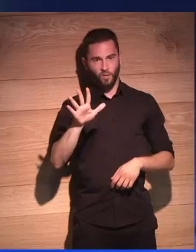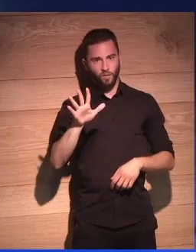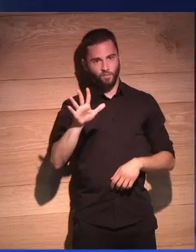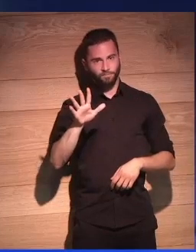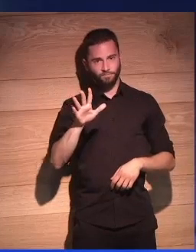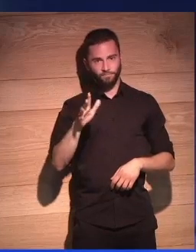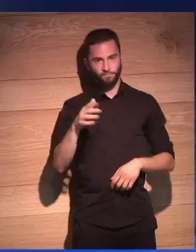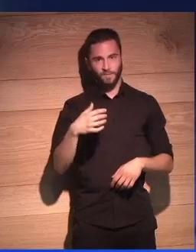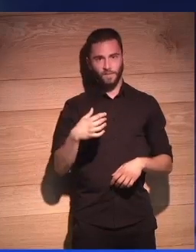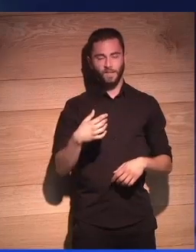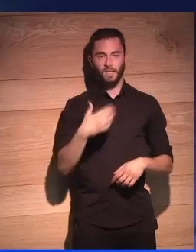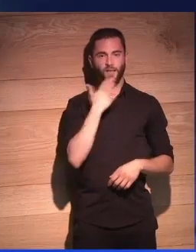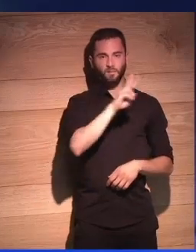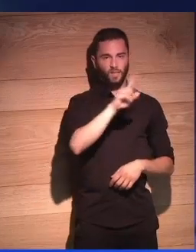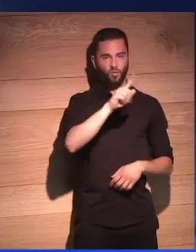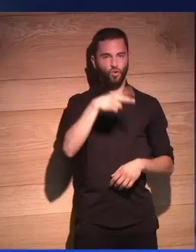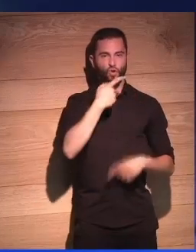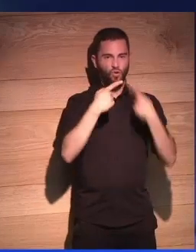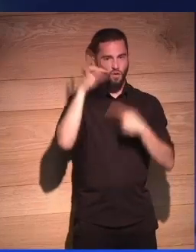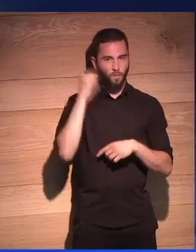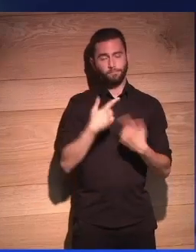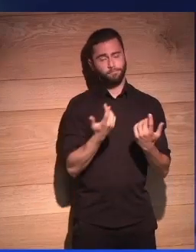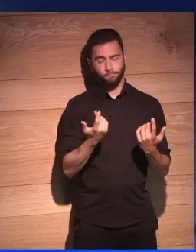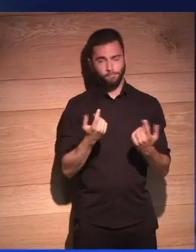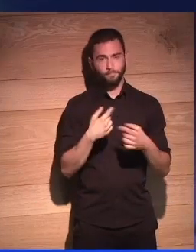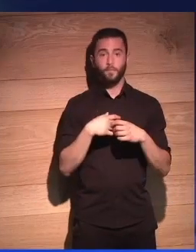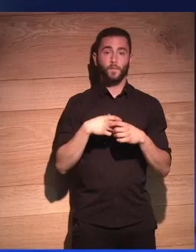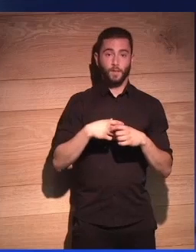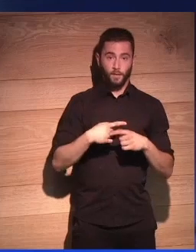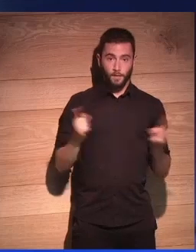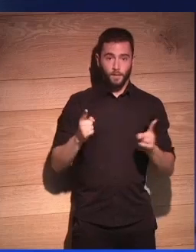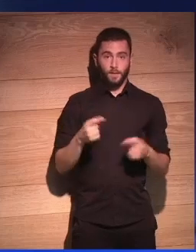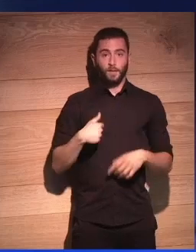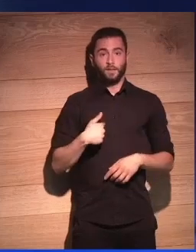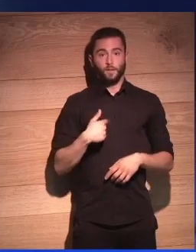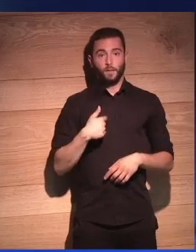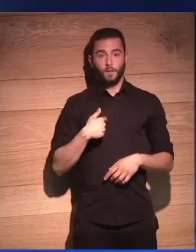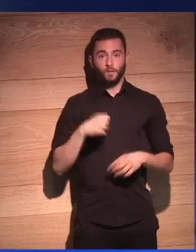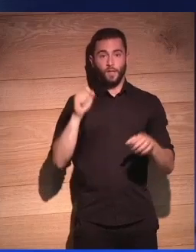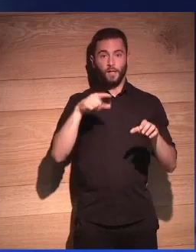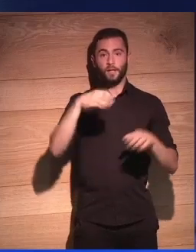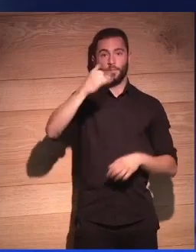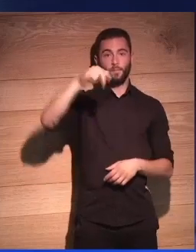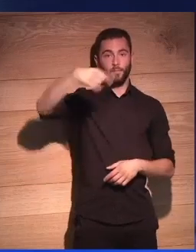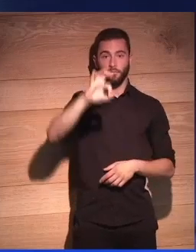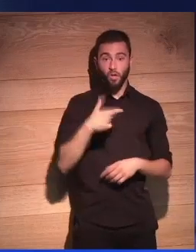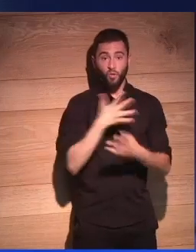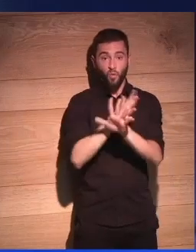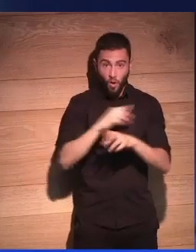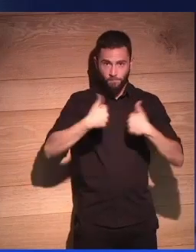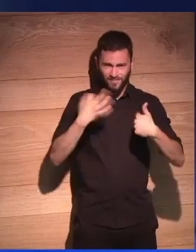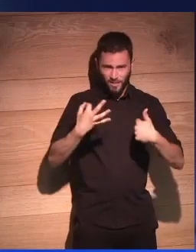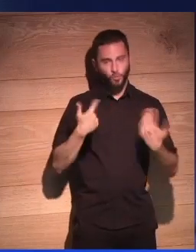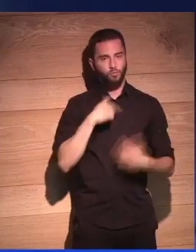21. ¿O será que es el momento de empezar a jugar al bingo en lugar del hockey? Y me sentí tan,